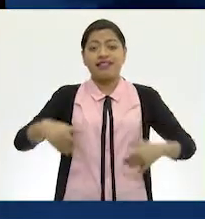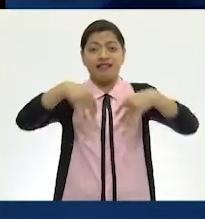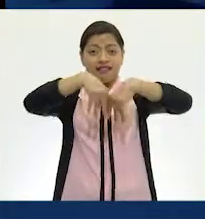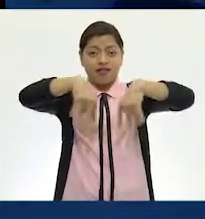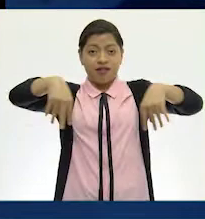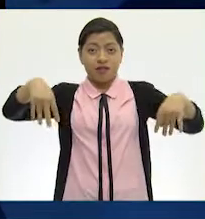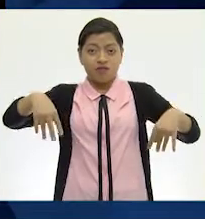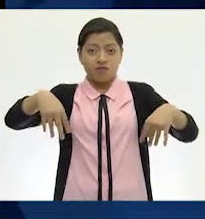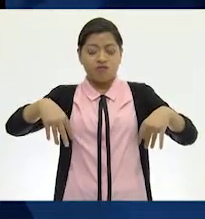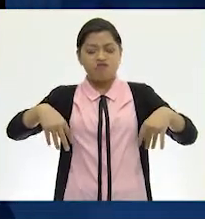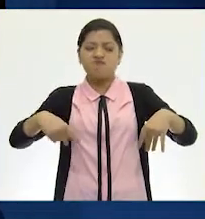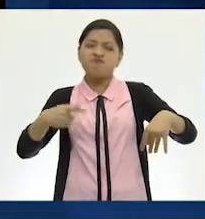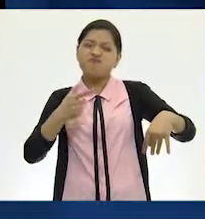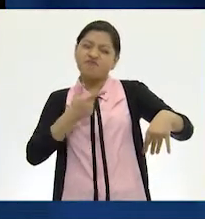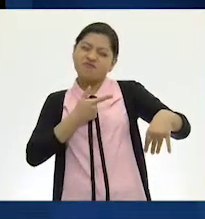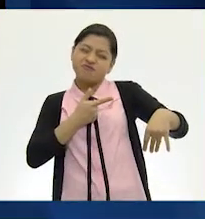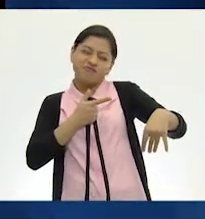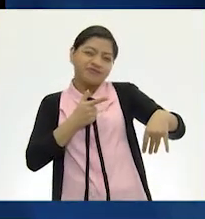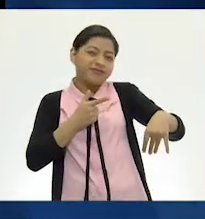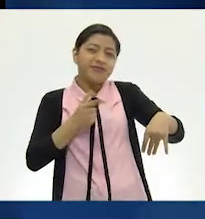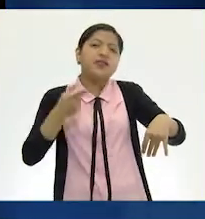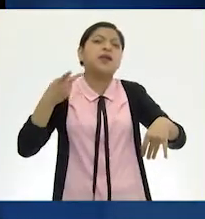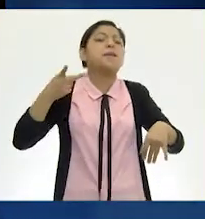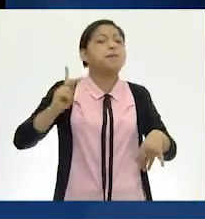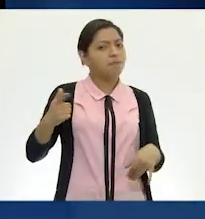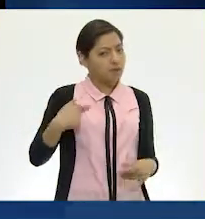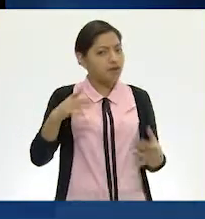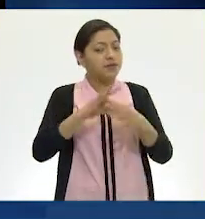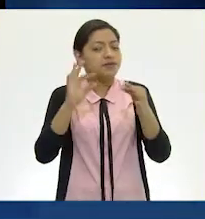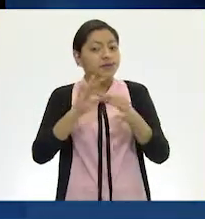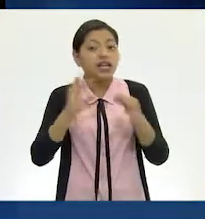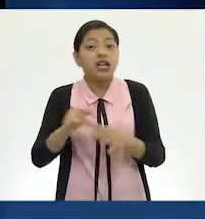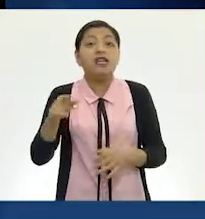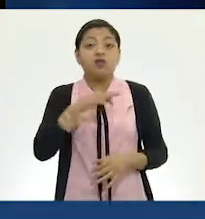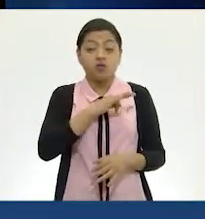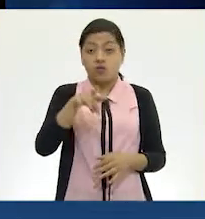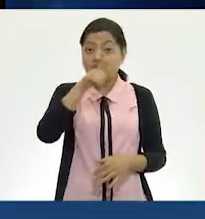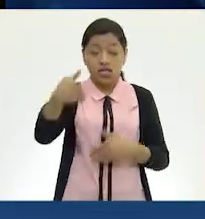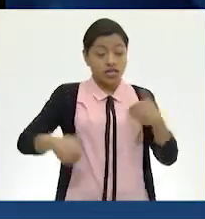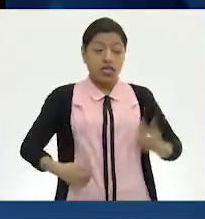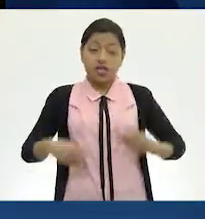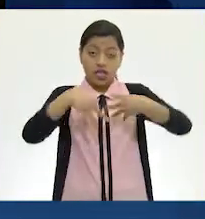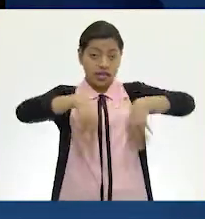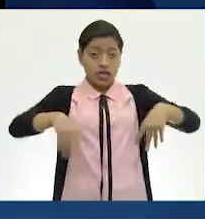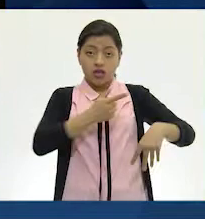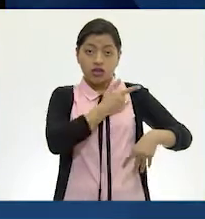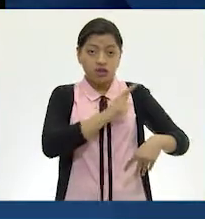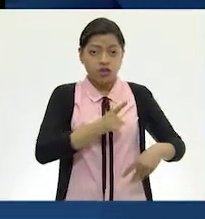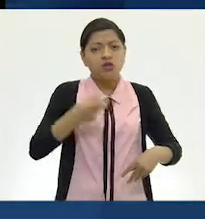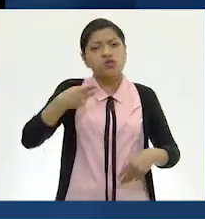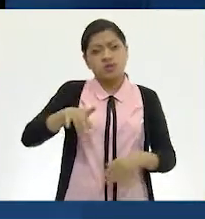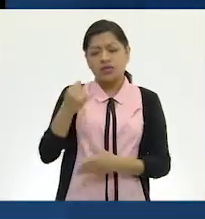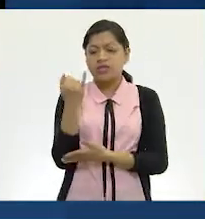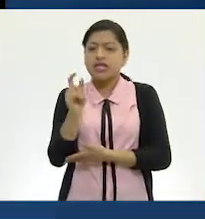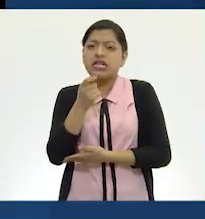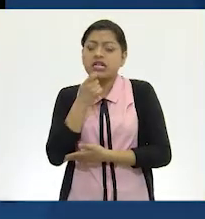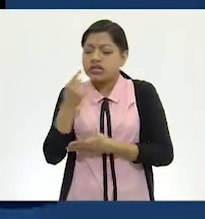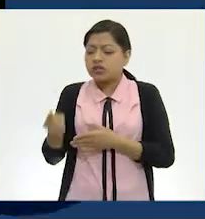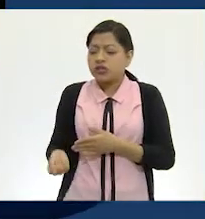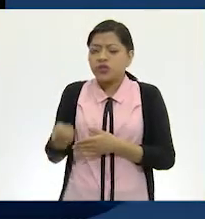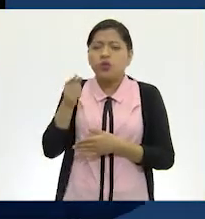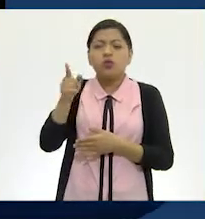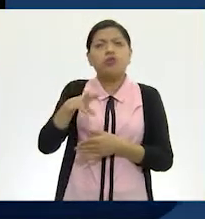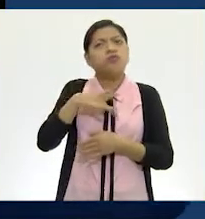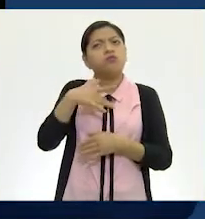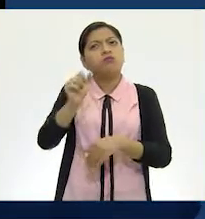su principal inclinación, yo le diría a las niñas y a los niños que todos desde el kinder tenemos sensibilidad a